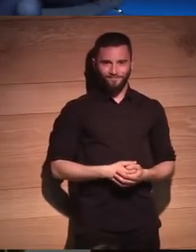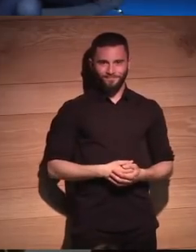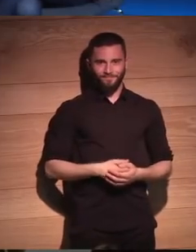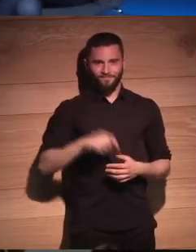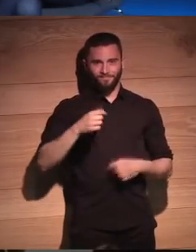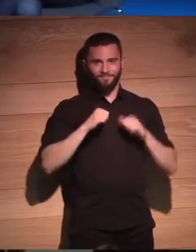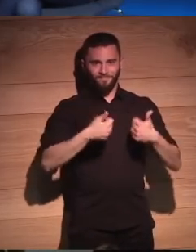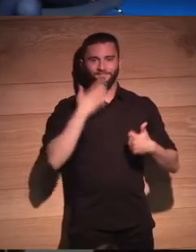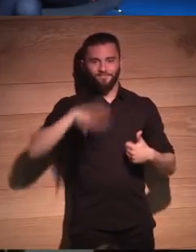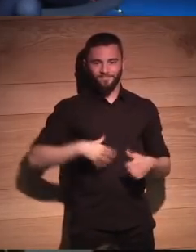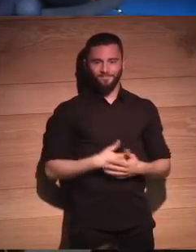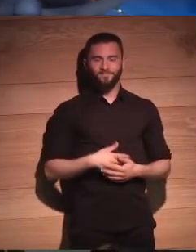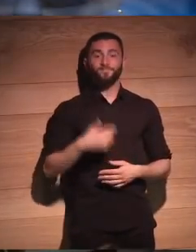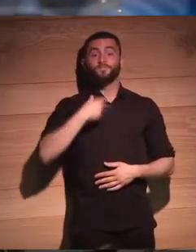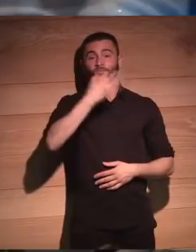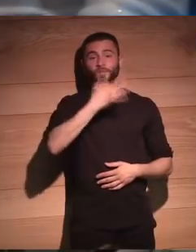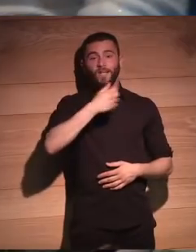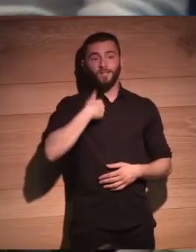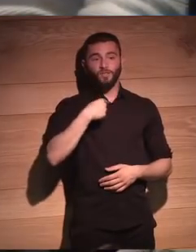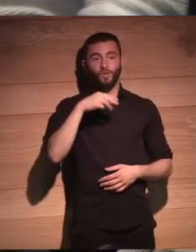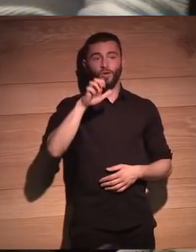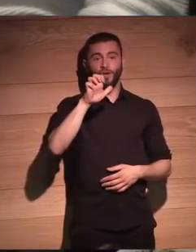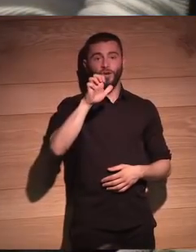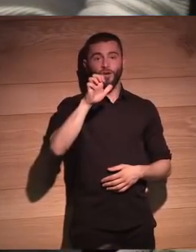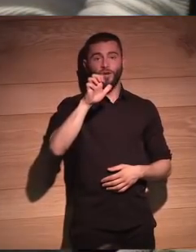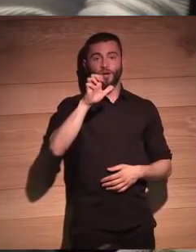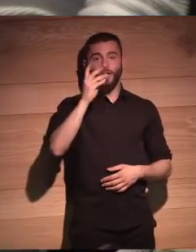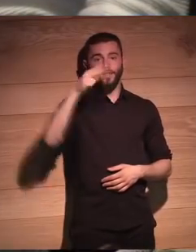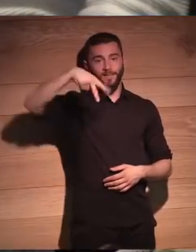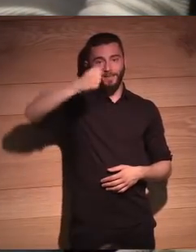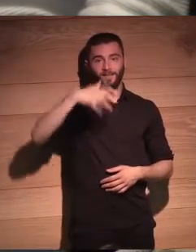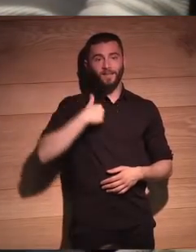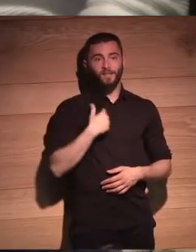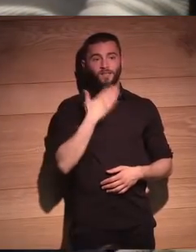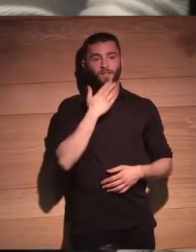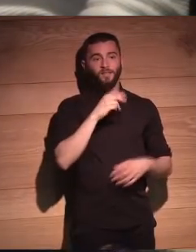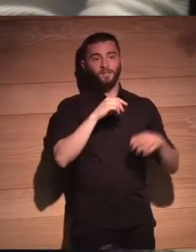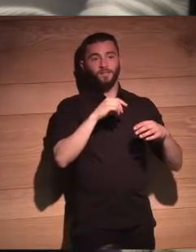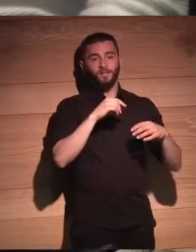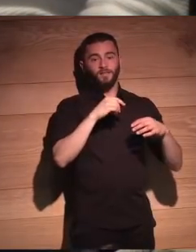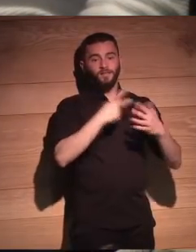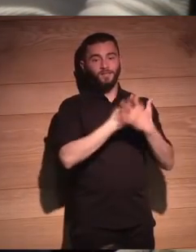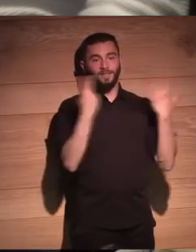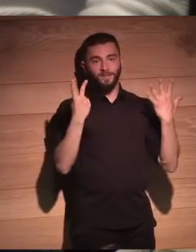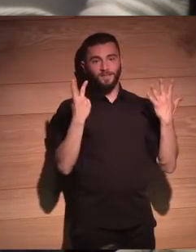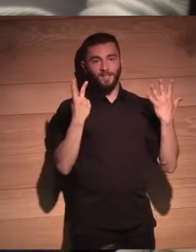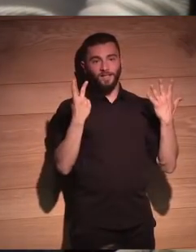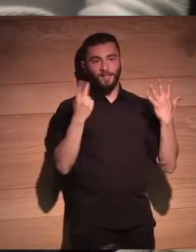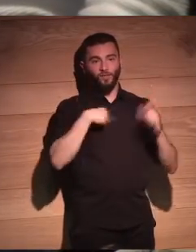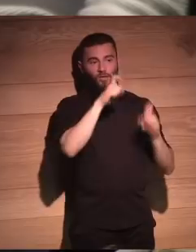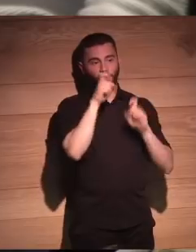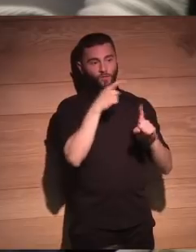lanza? Bueno, buenas tardes, yo soy Edna, tengo 17 años y bueno, mi pregunta es un poco para todos vosotros. Y es